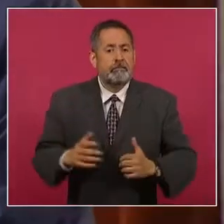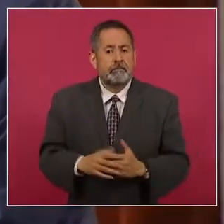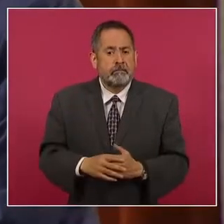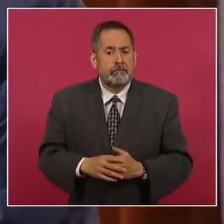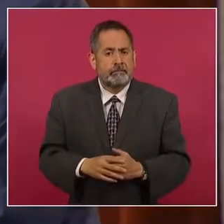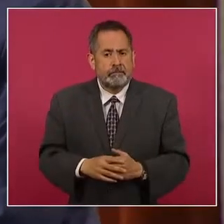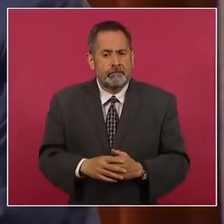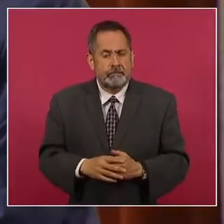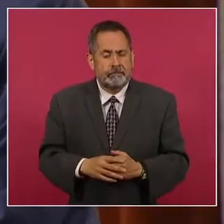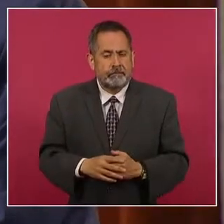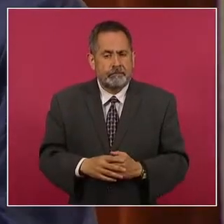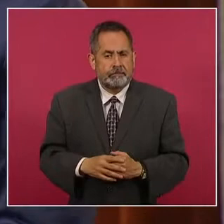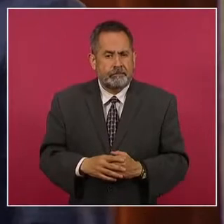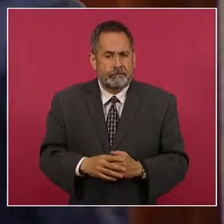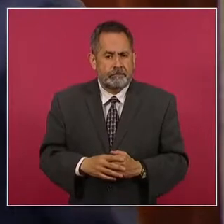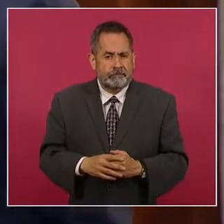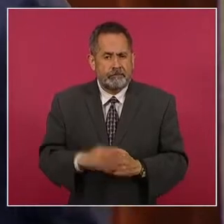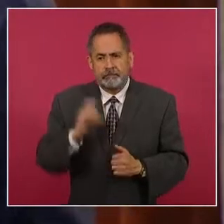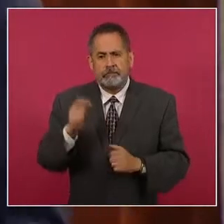porque